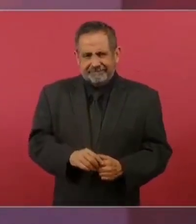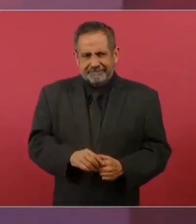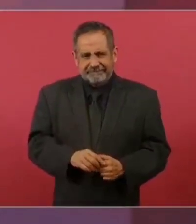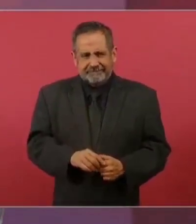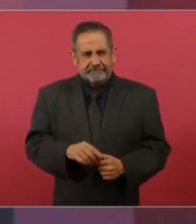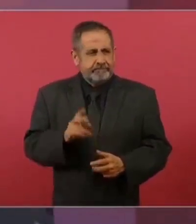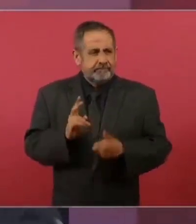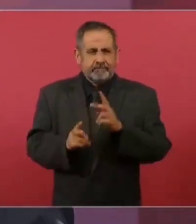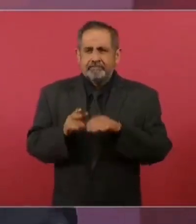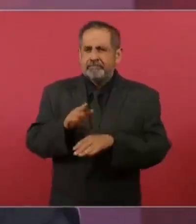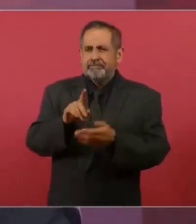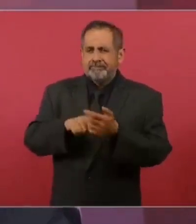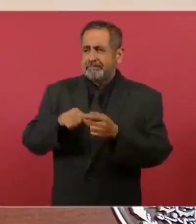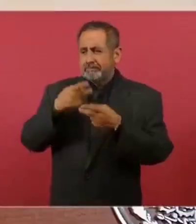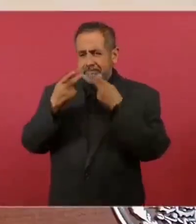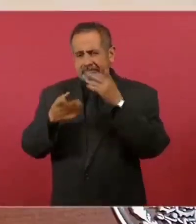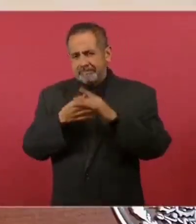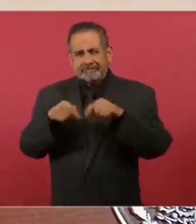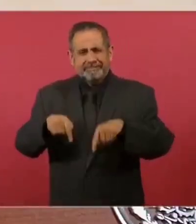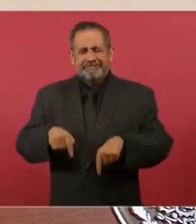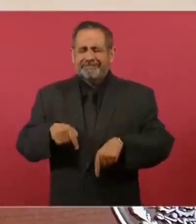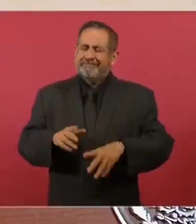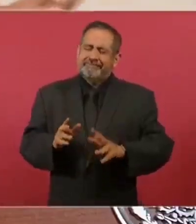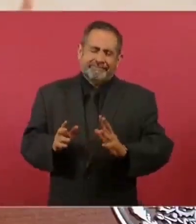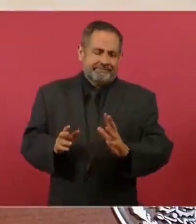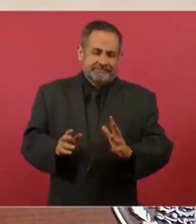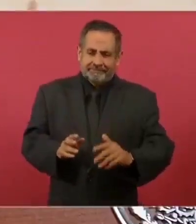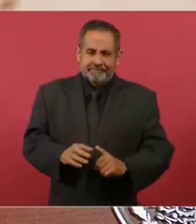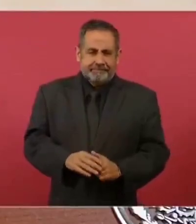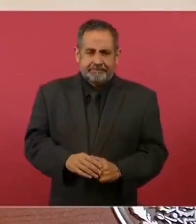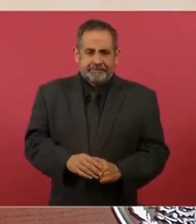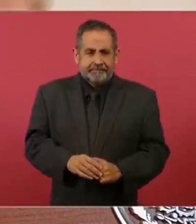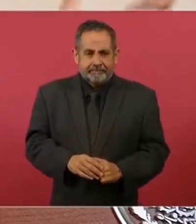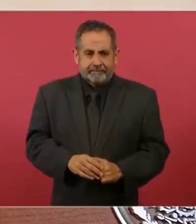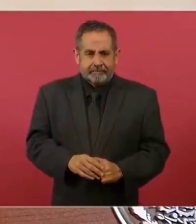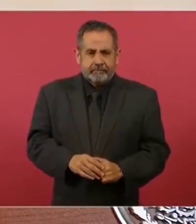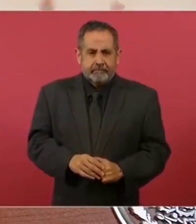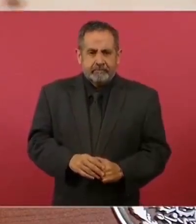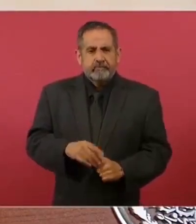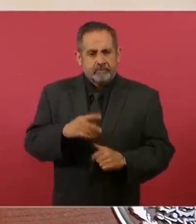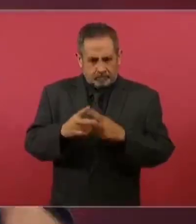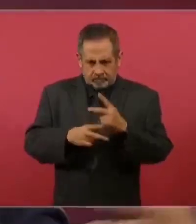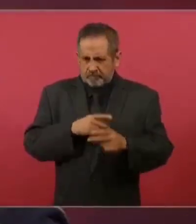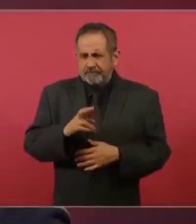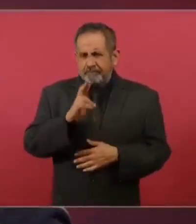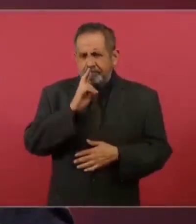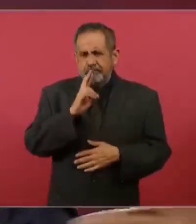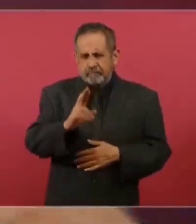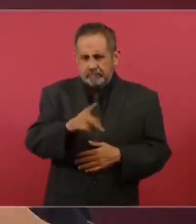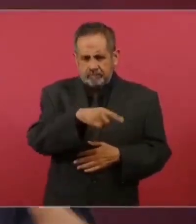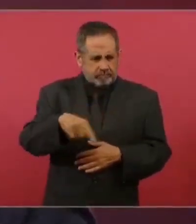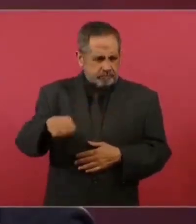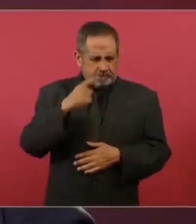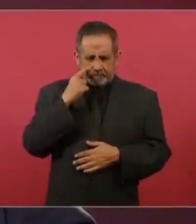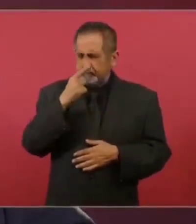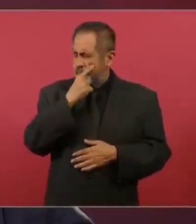tratar estos asuntos, porque voy a contestar, y ustedes son